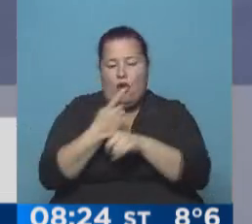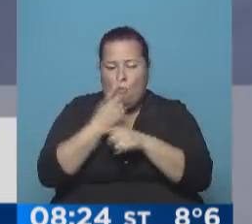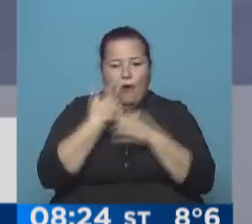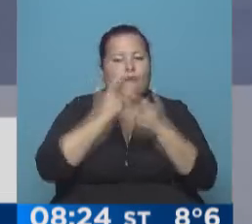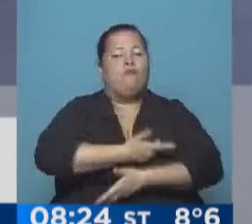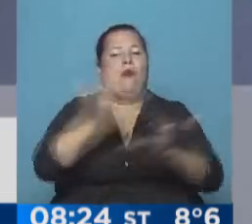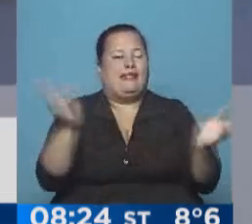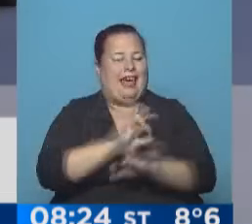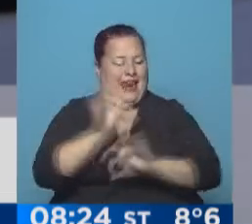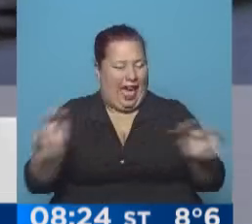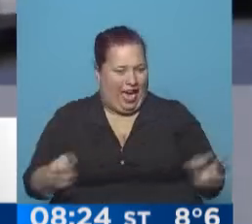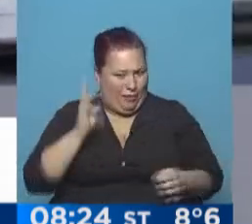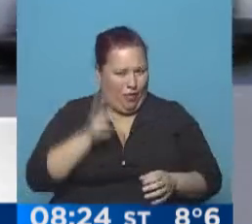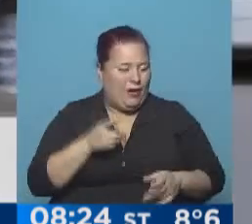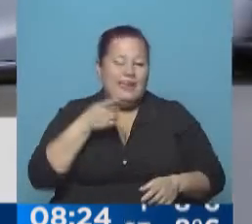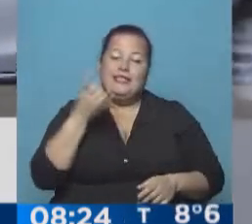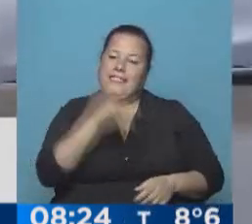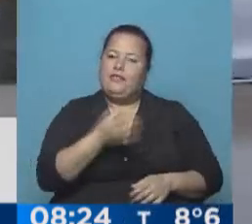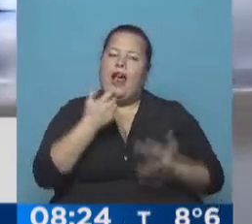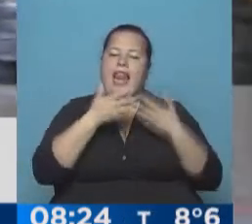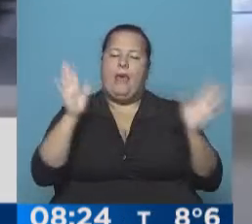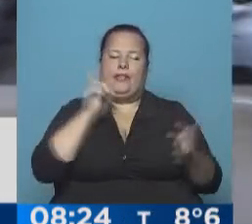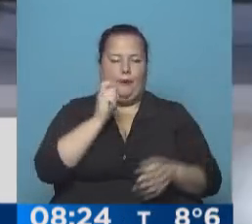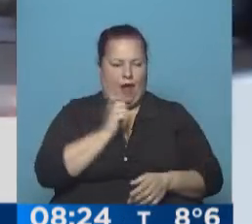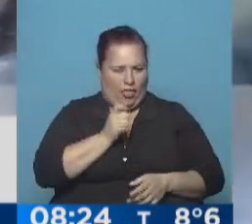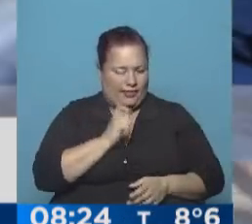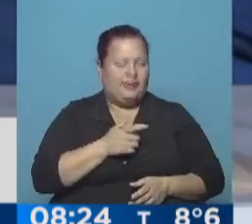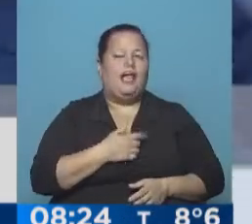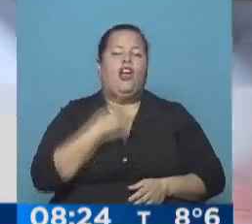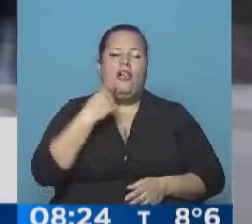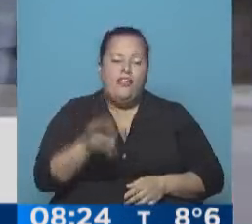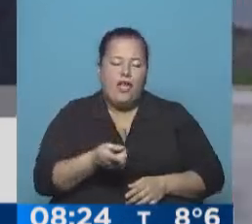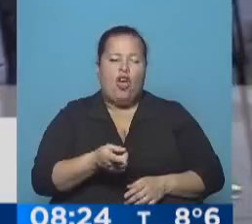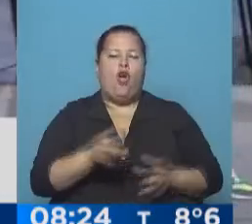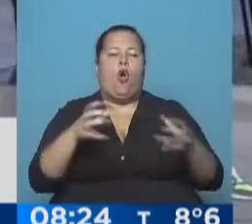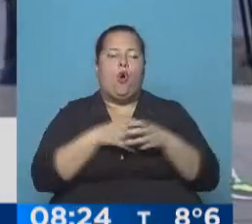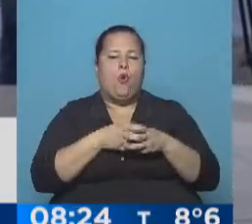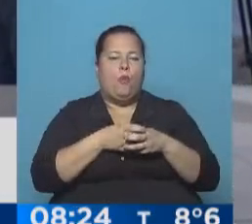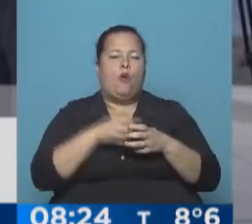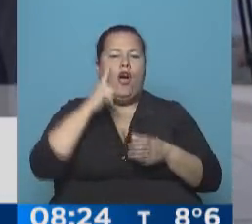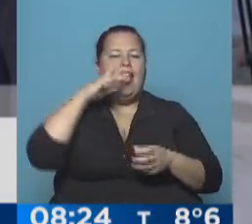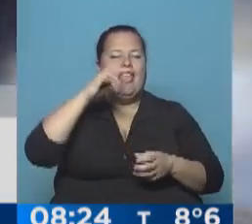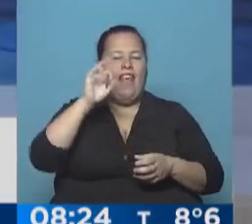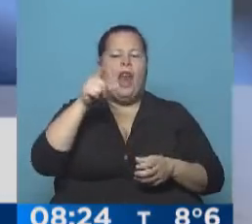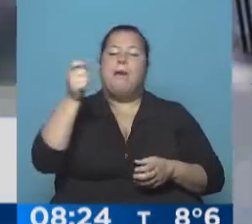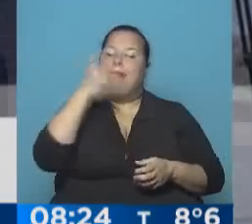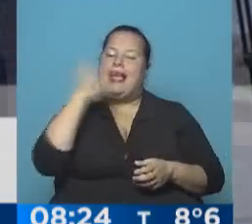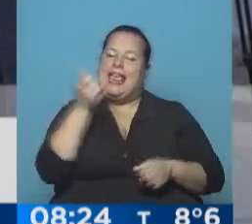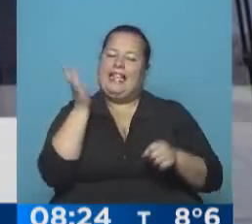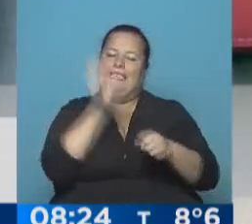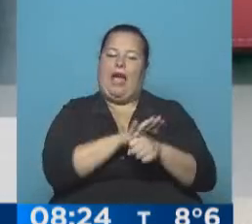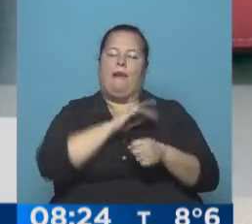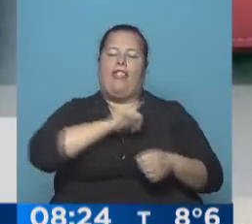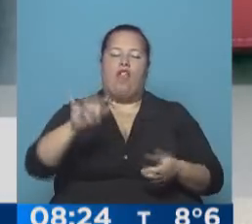puede mostrar absolutamente nada es un atentado a la libertad de expresión así lo calificó el grupo indalo El macrismo Busca silenciar las